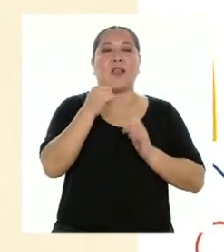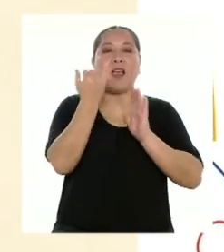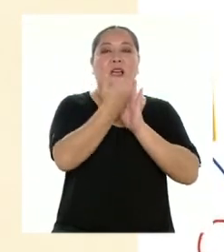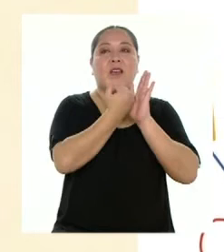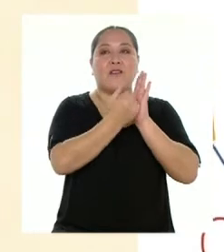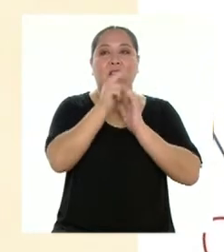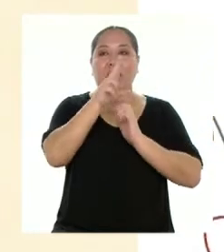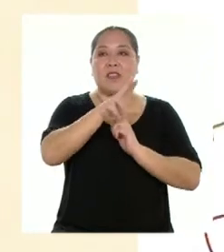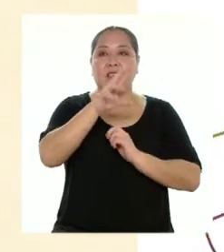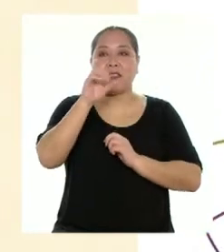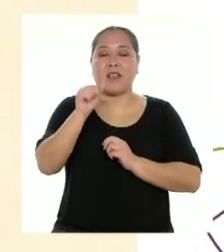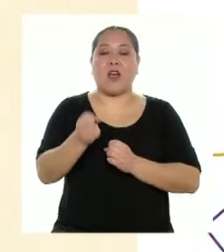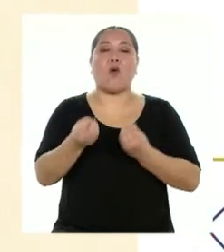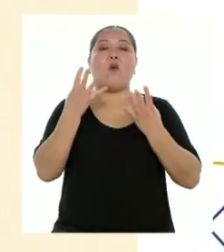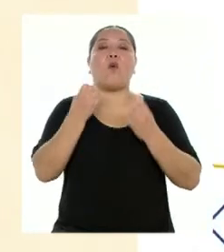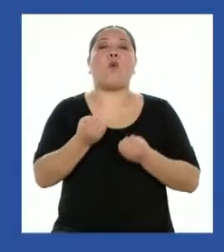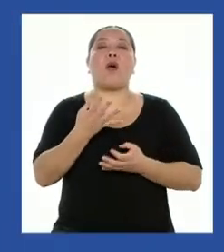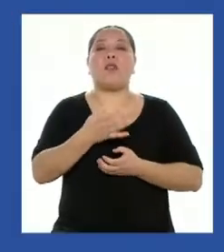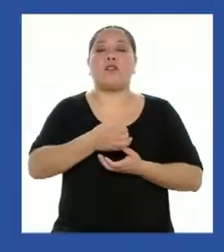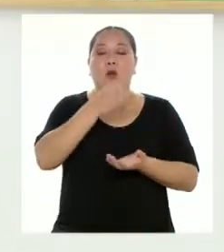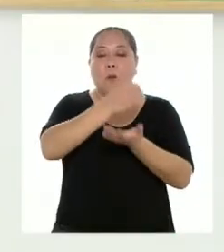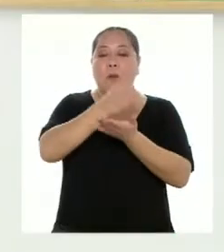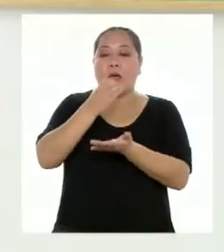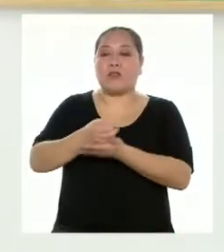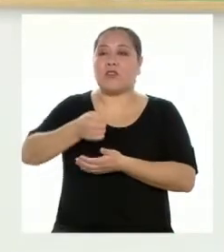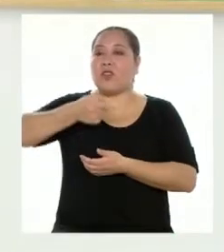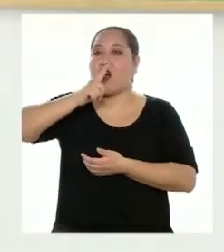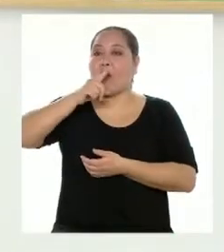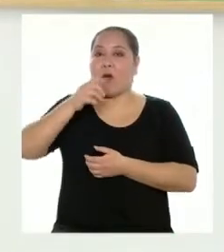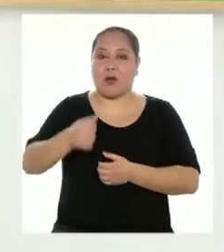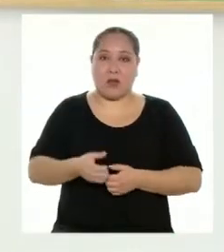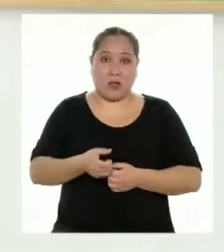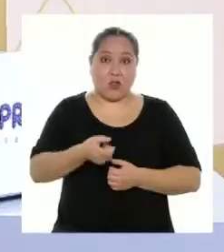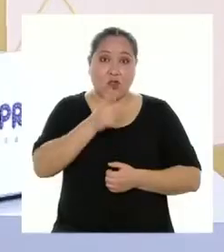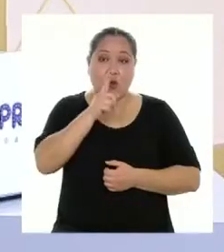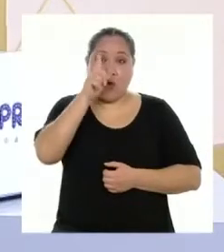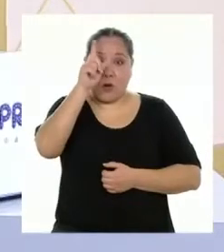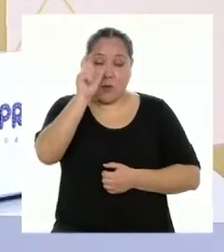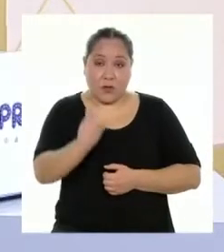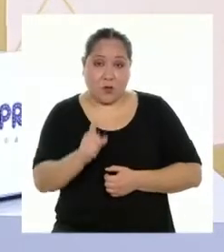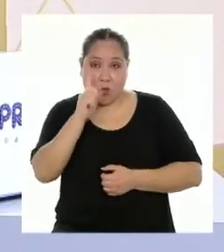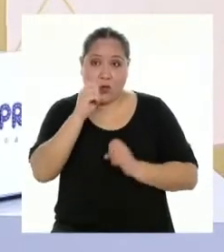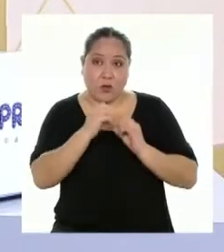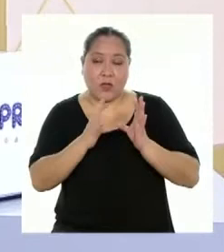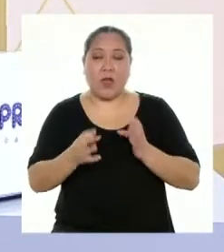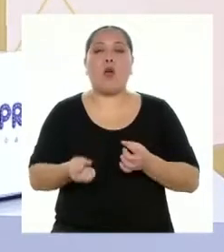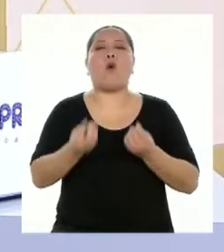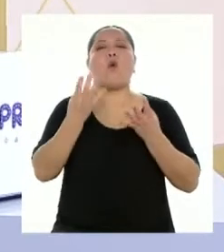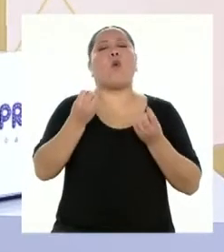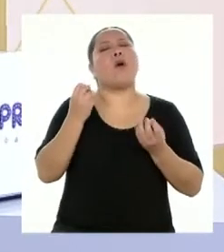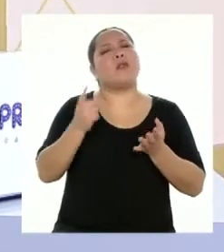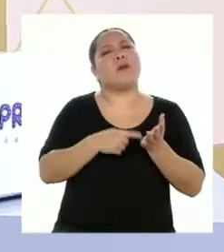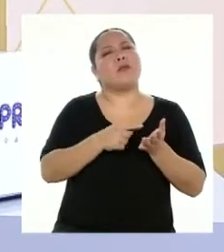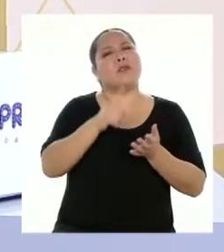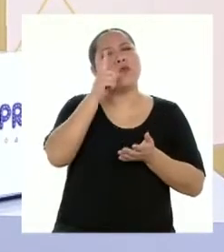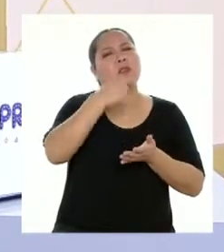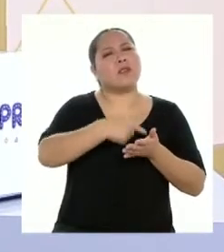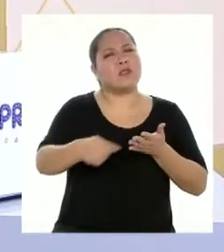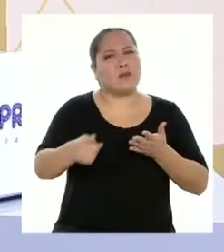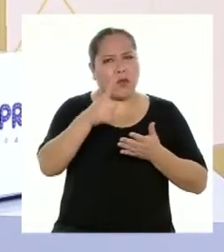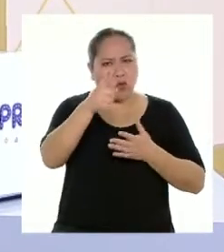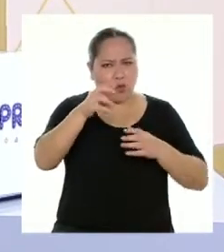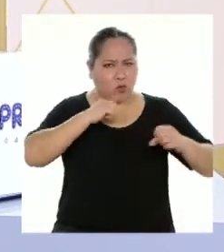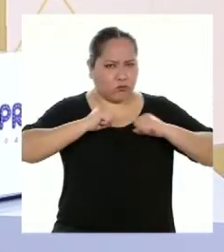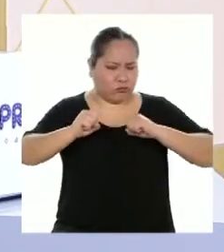de agua que beben las personas en un día. Vamos con la última pregunta. ¿Cuántas veces a la semana dedicas para realizar